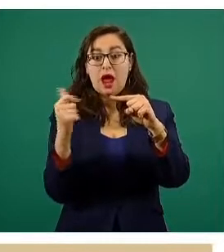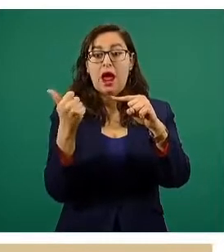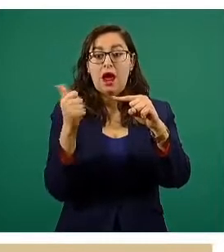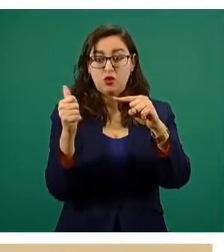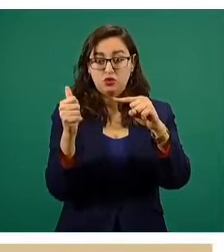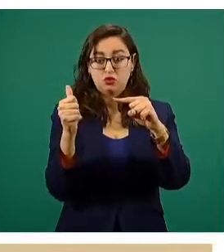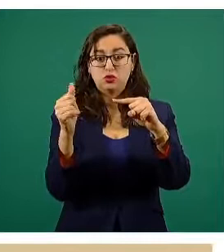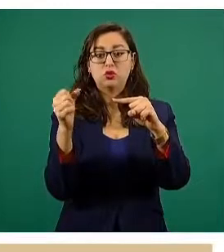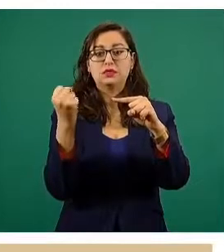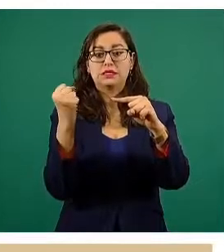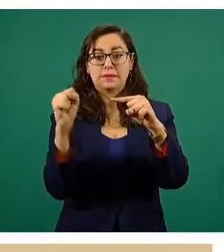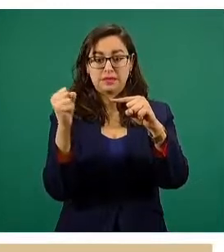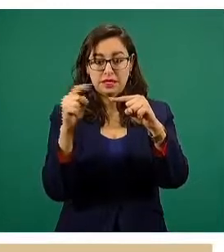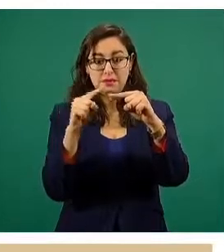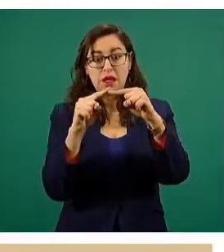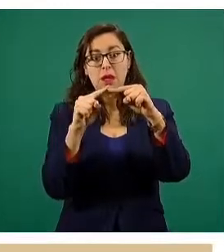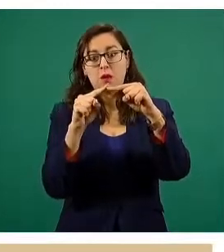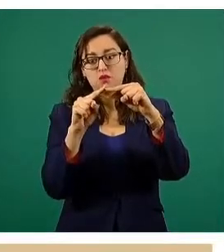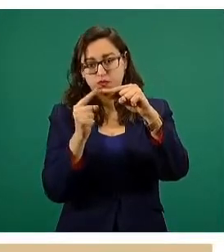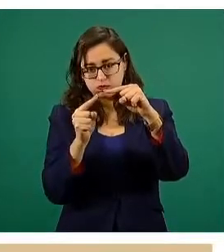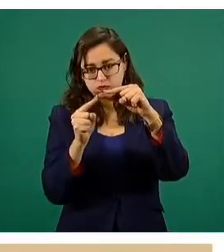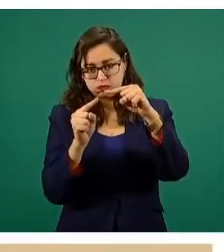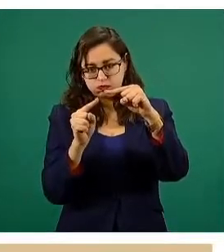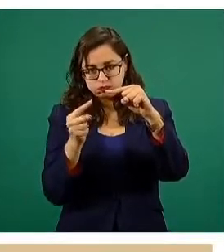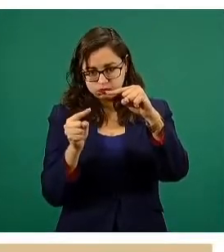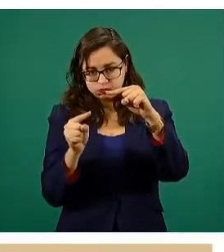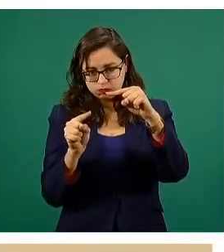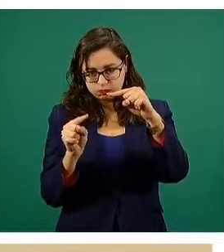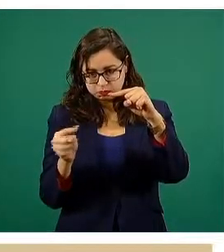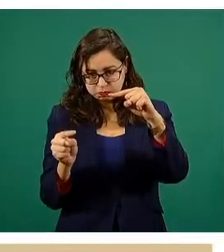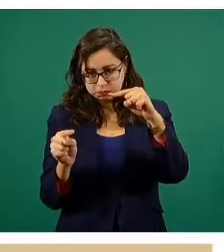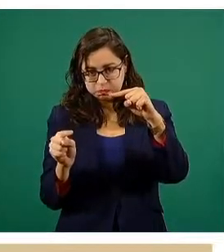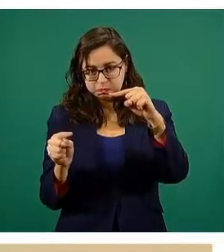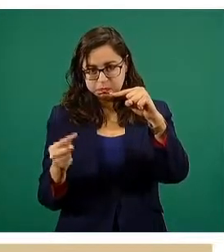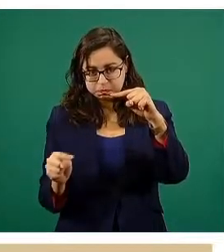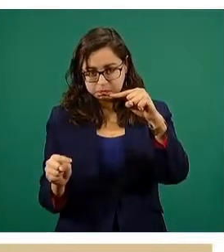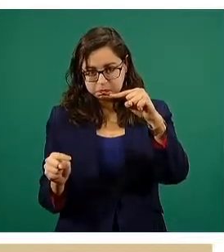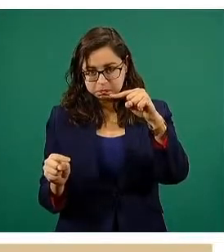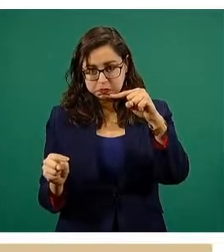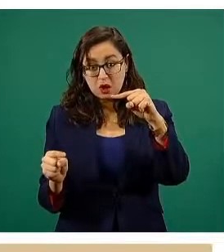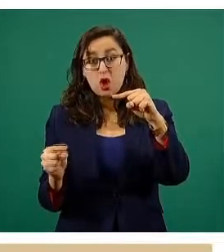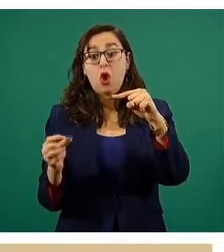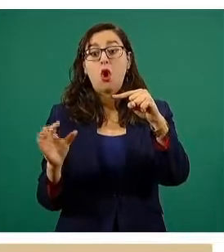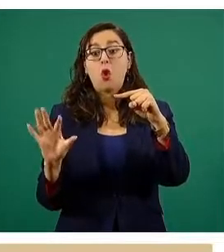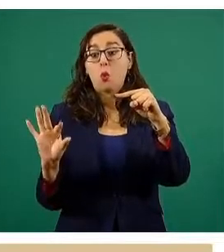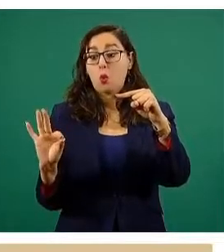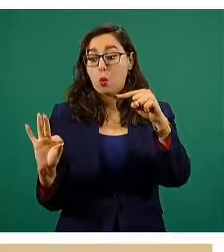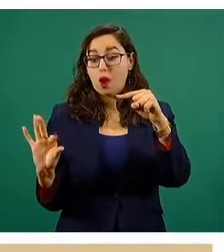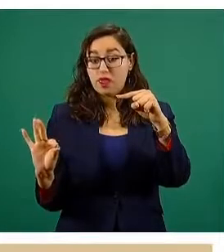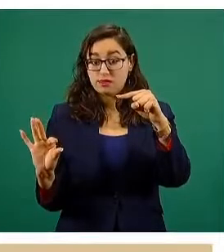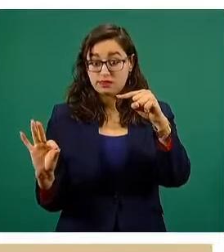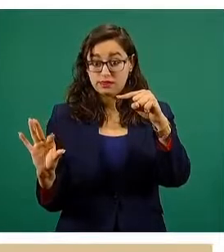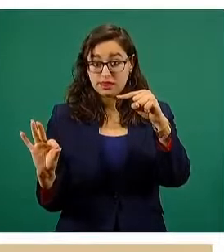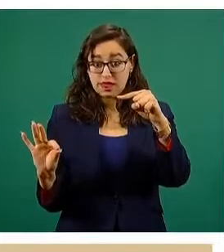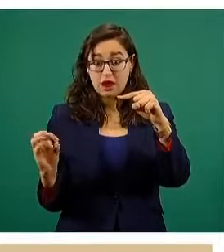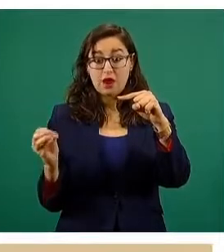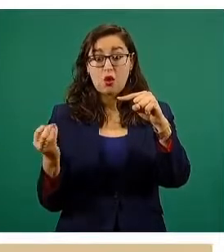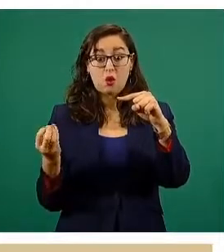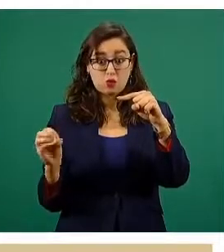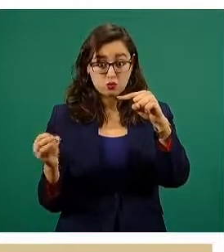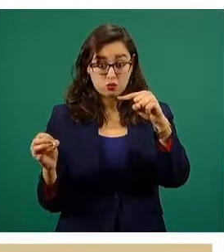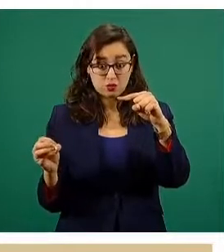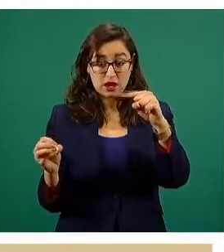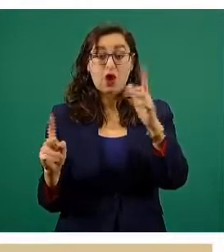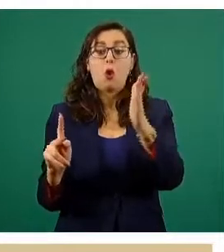y septiembre, hubo un descenso en la intensidad epidémica y llegamos a la semana 40, en donde tuvimos nuevamente